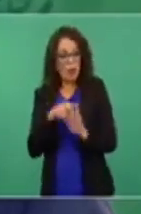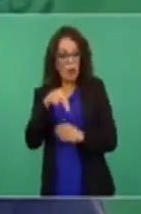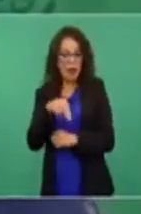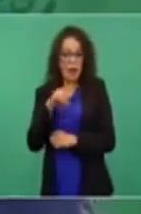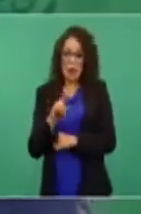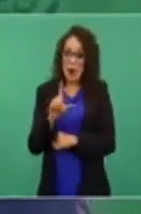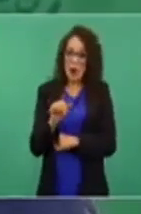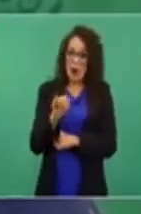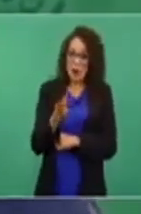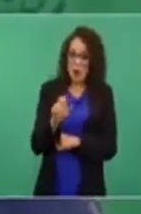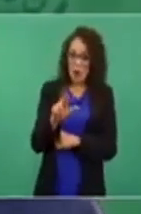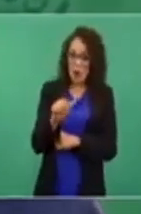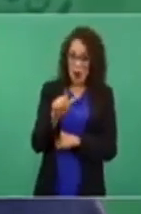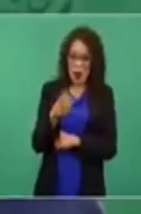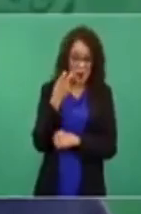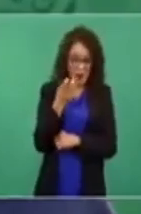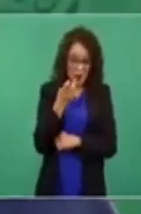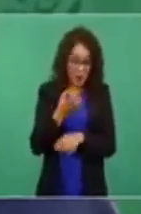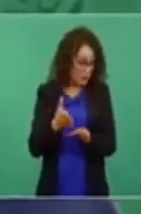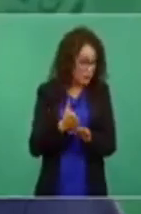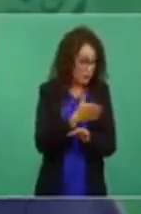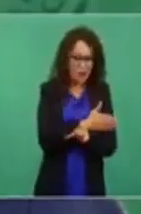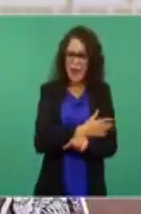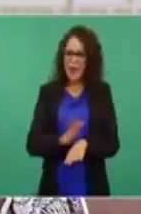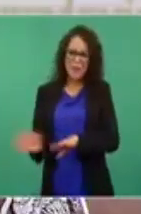ya hay que cambiarlo.